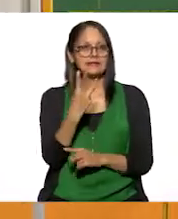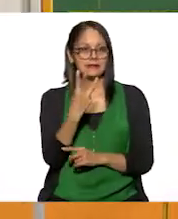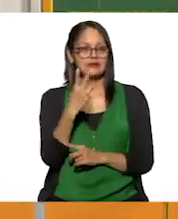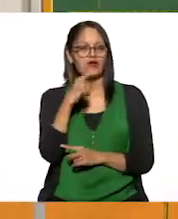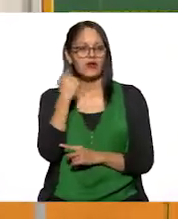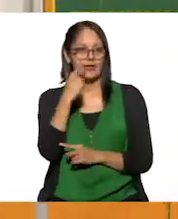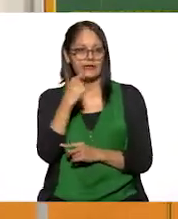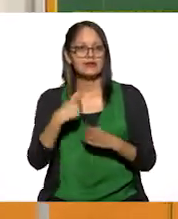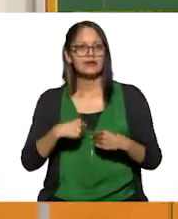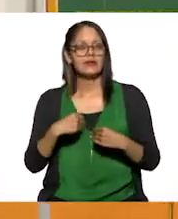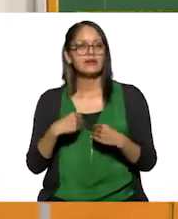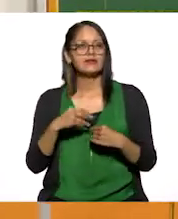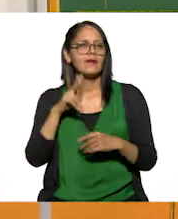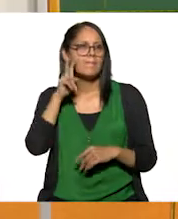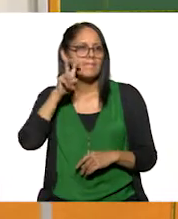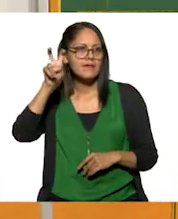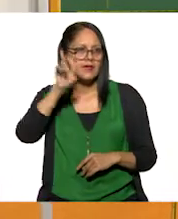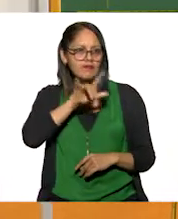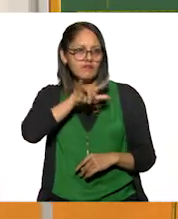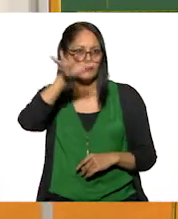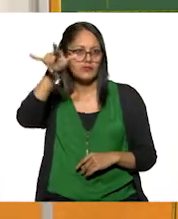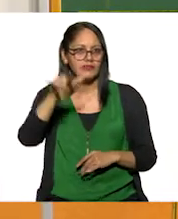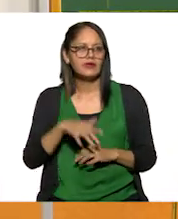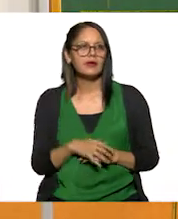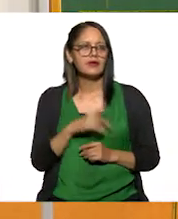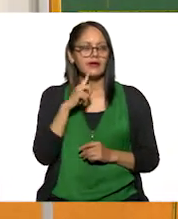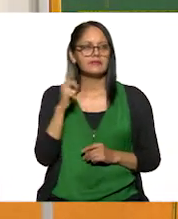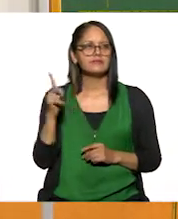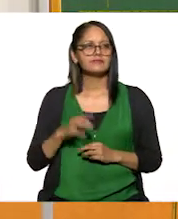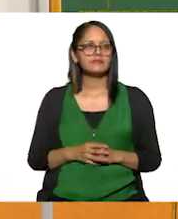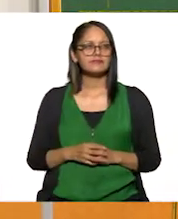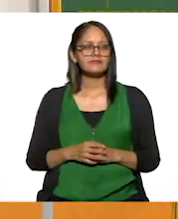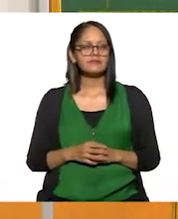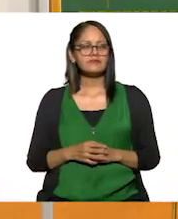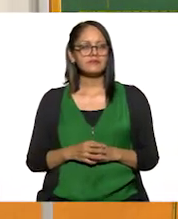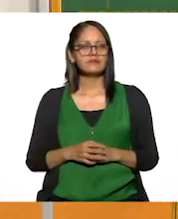viaje. Entonces, vamos a sumar.